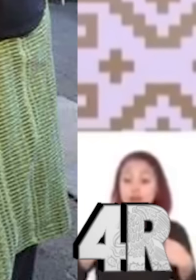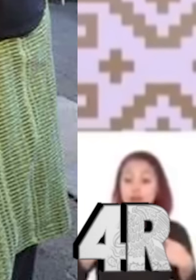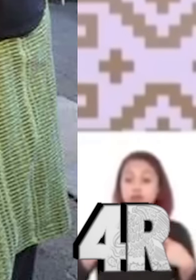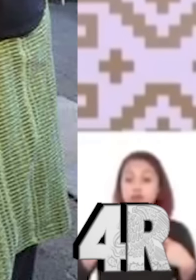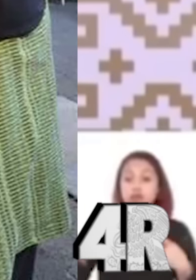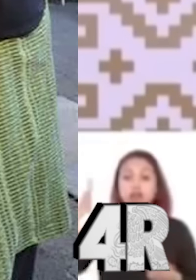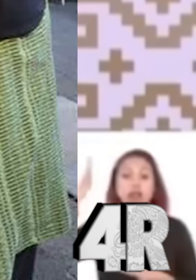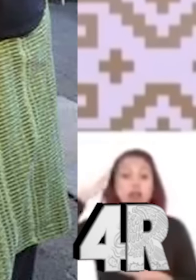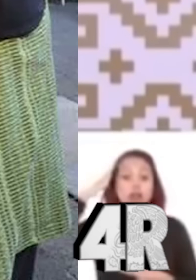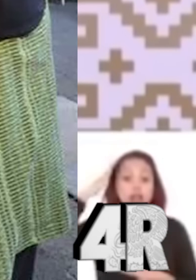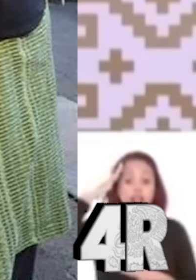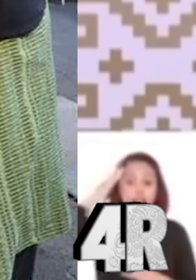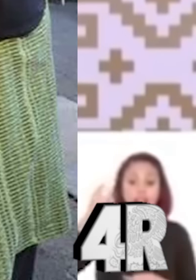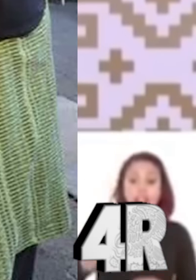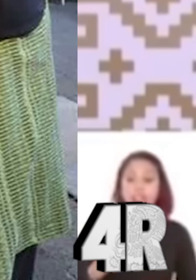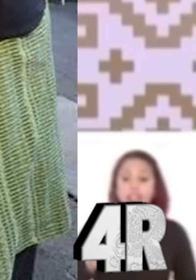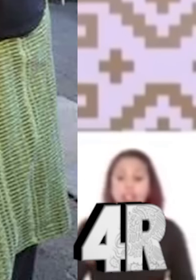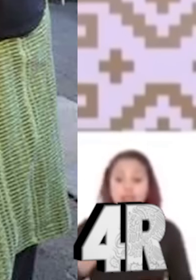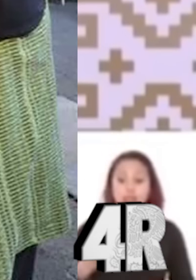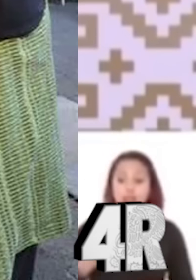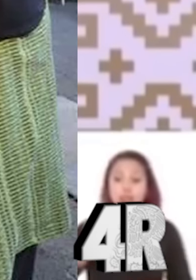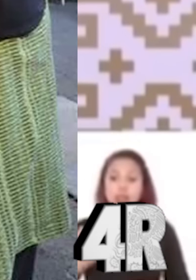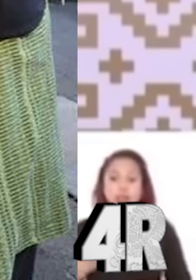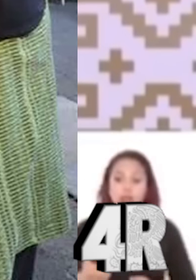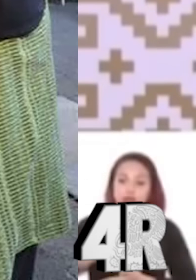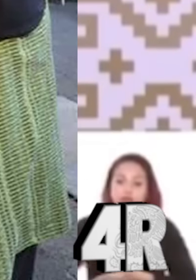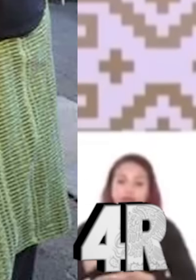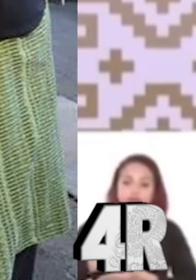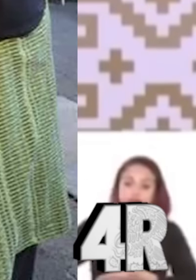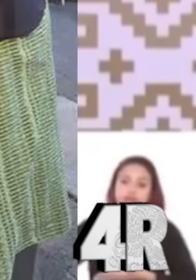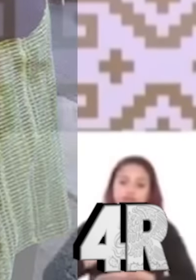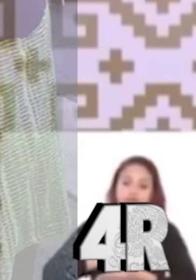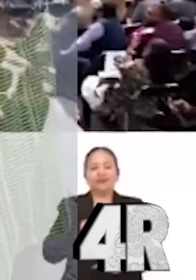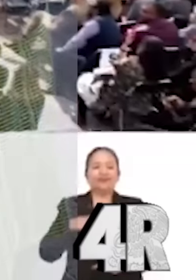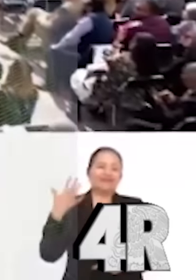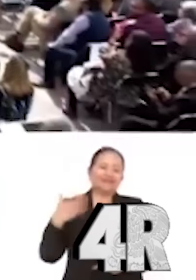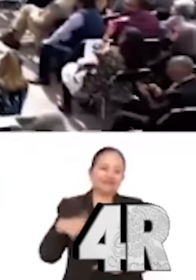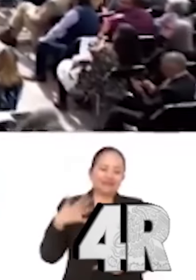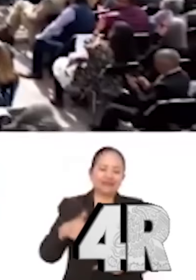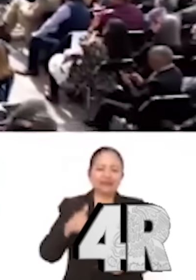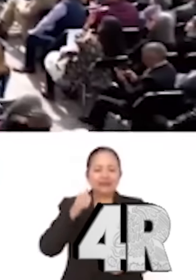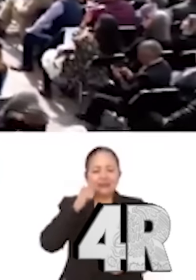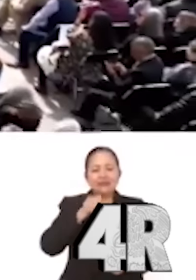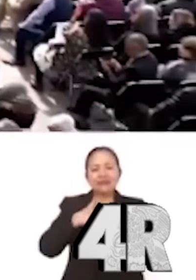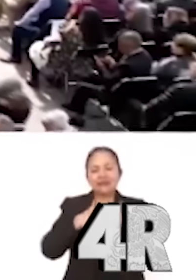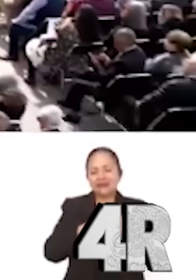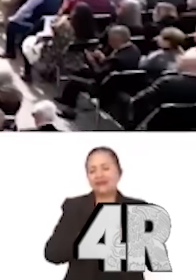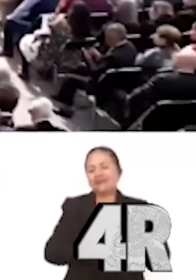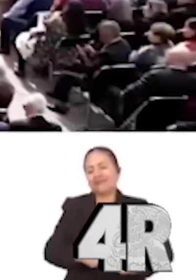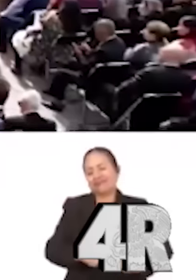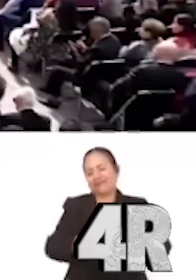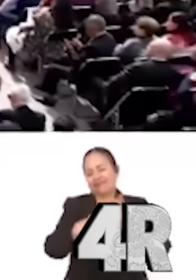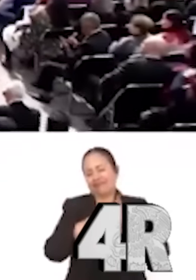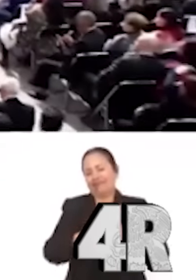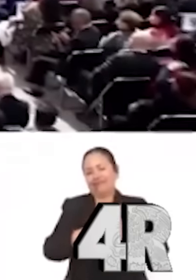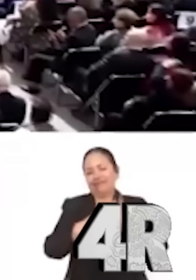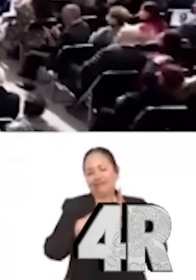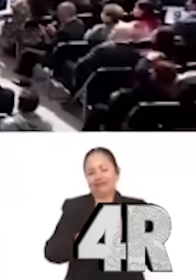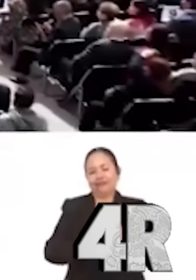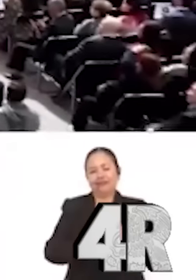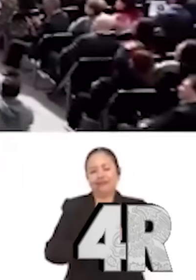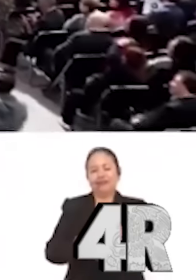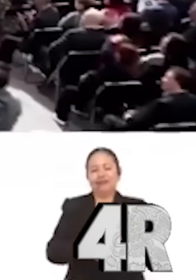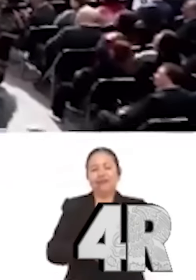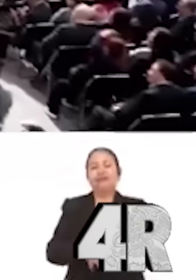y priistas quisieron cantar victoria hace unos días con la no ratificación de Ernestina Godoy como fiscal de la Ciudad